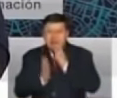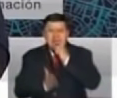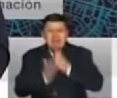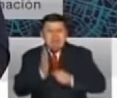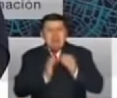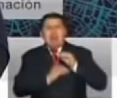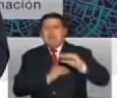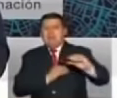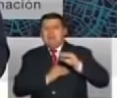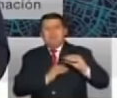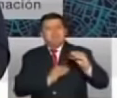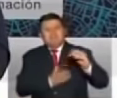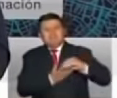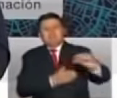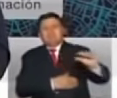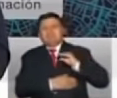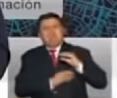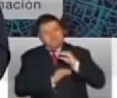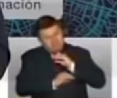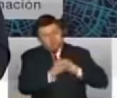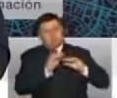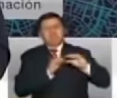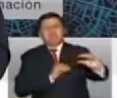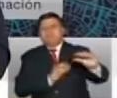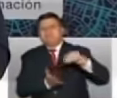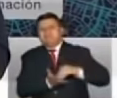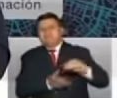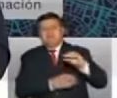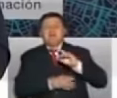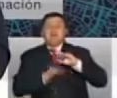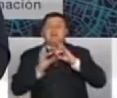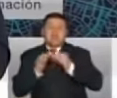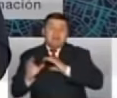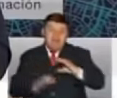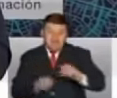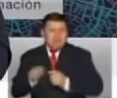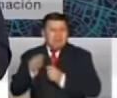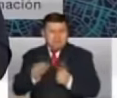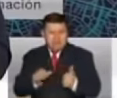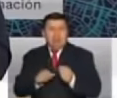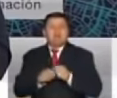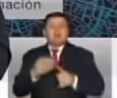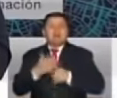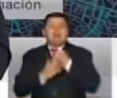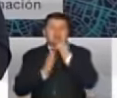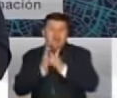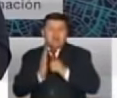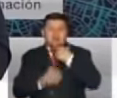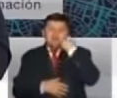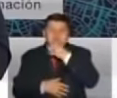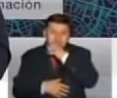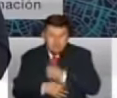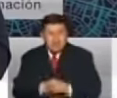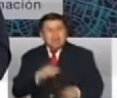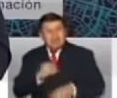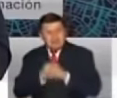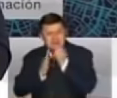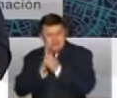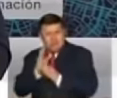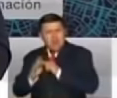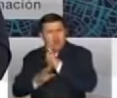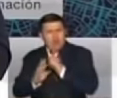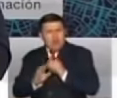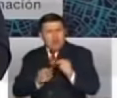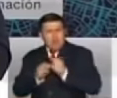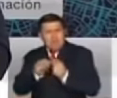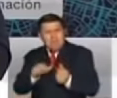devolución del IVA, los giros extraordinarios que vimos también para Familias en Acción, la cobertura del programa de adulto mayor, que también llega a